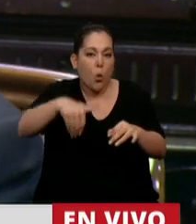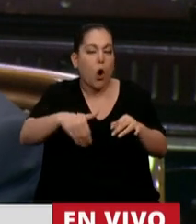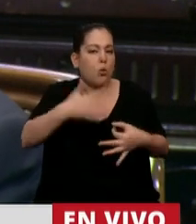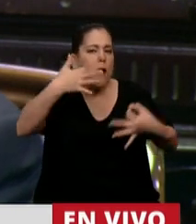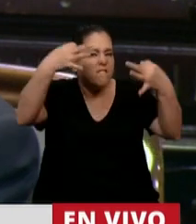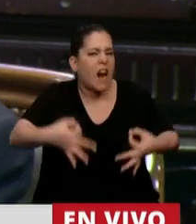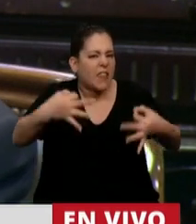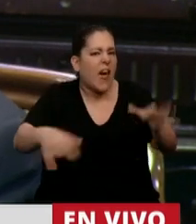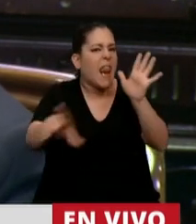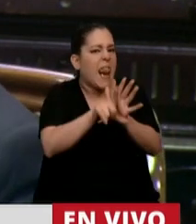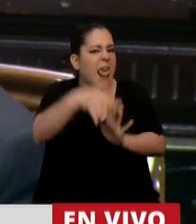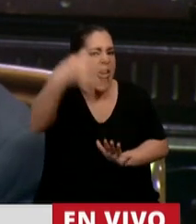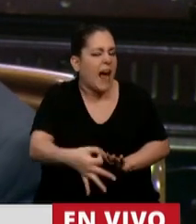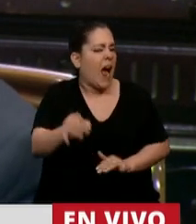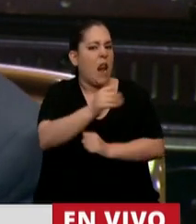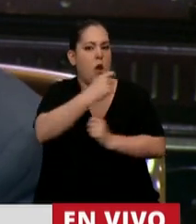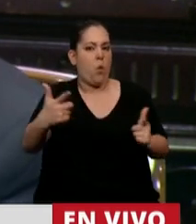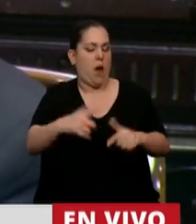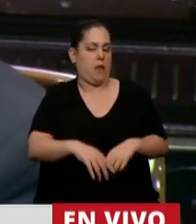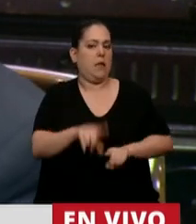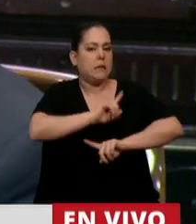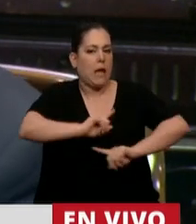sesionar. Como tampoco es cierto